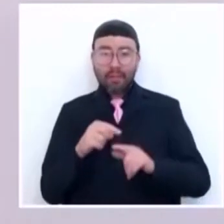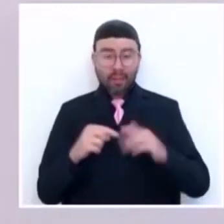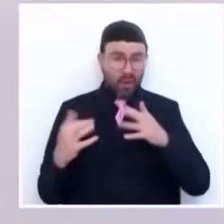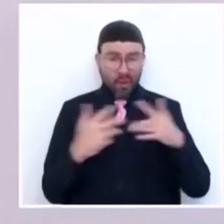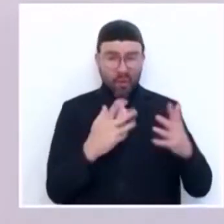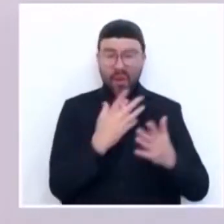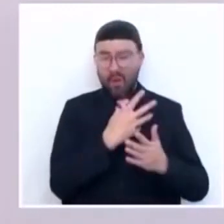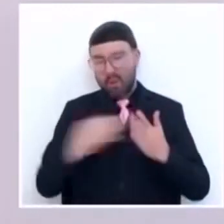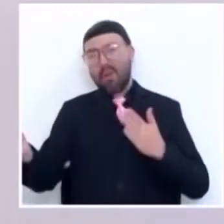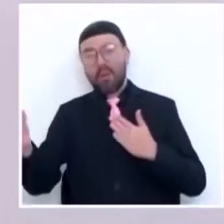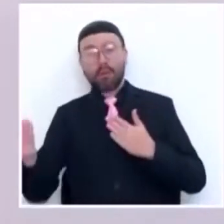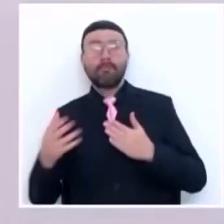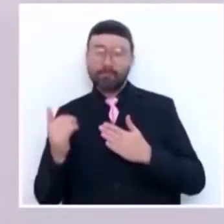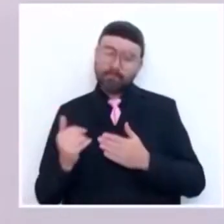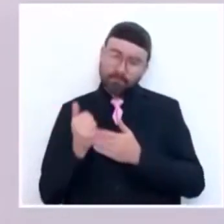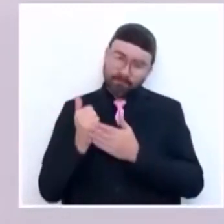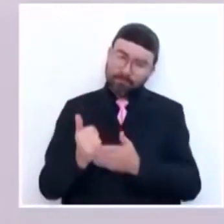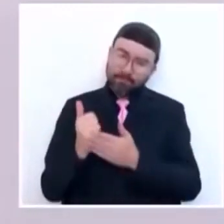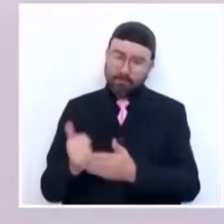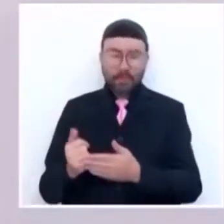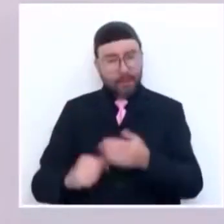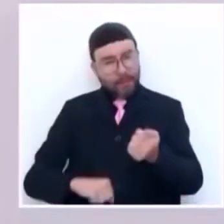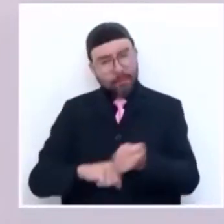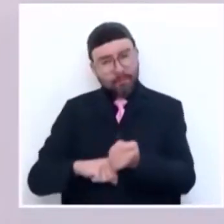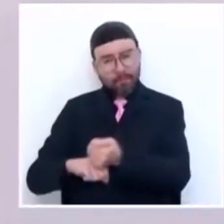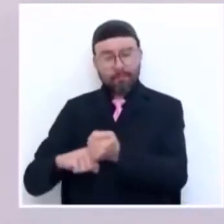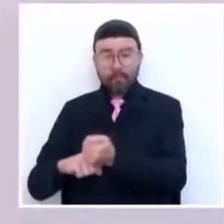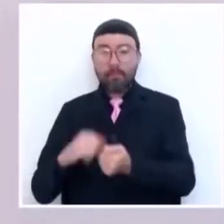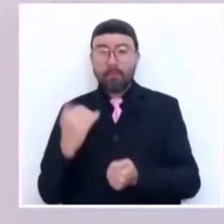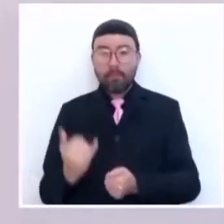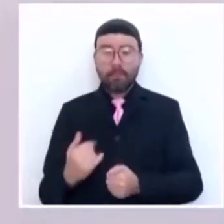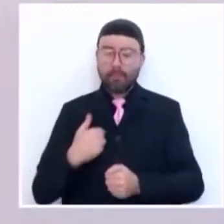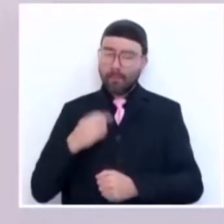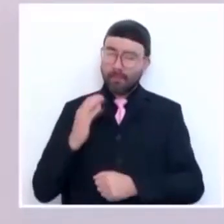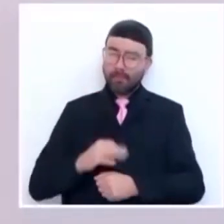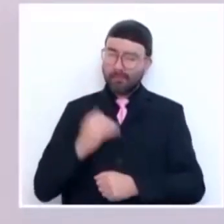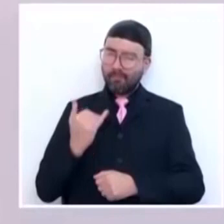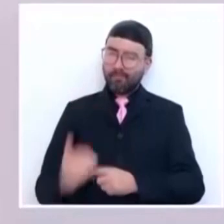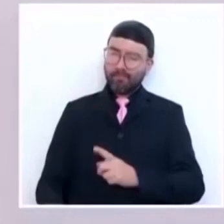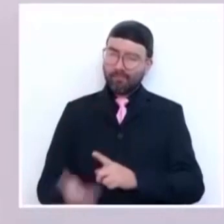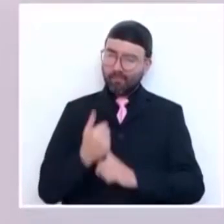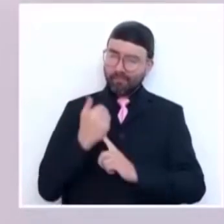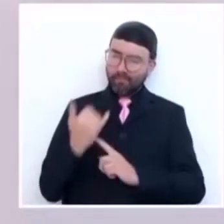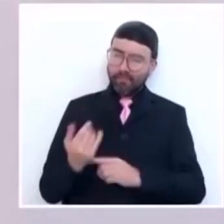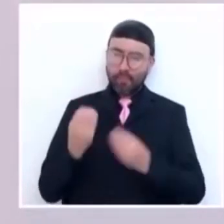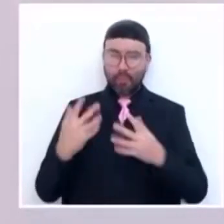forzado. Y lo que yo siempre encontraba era, pues,